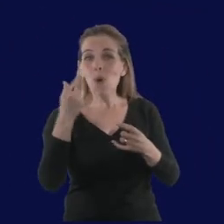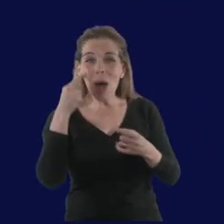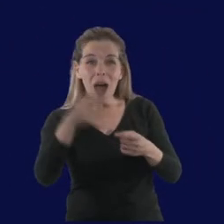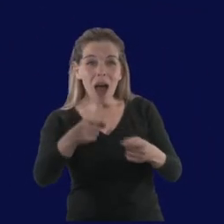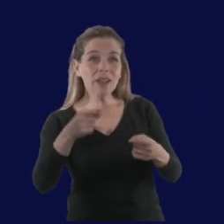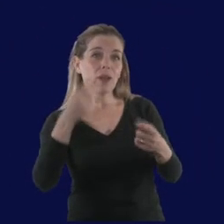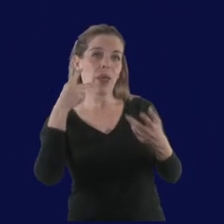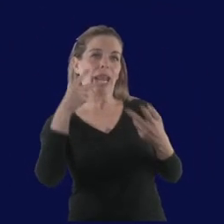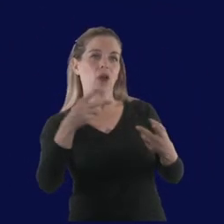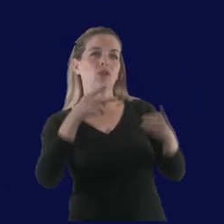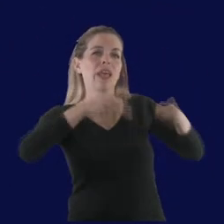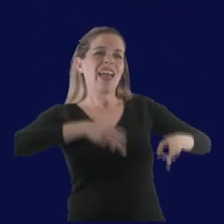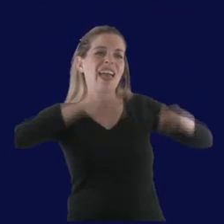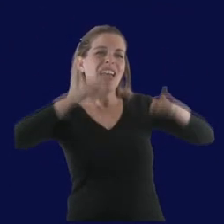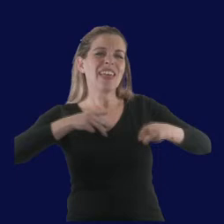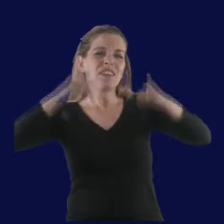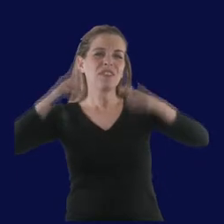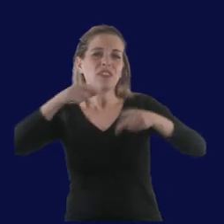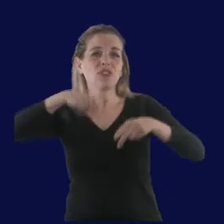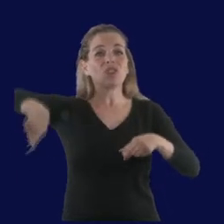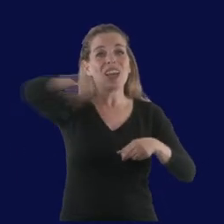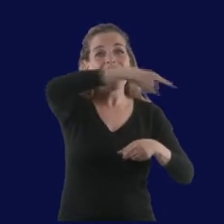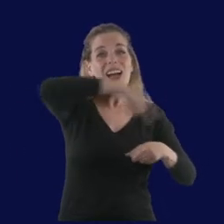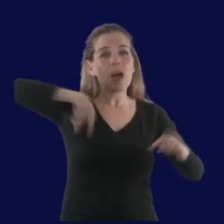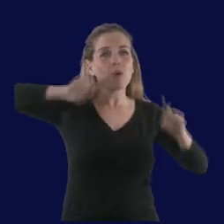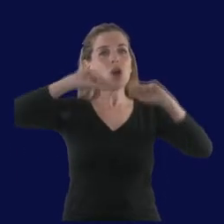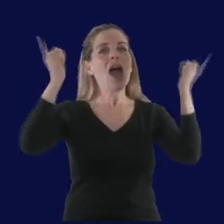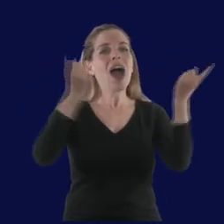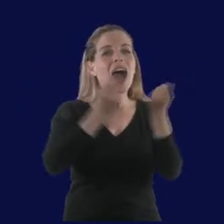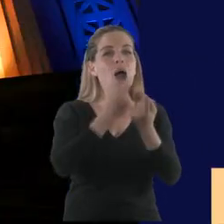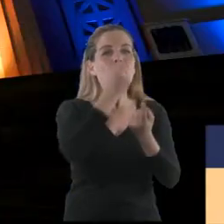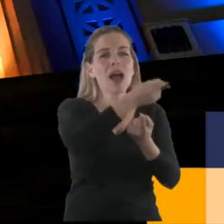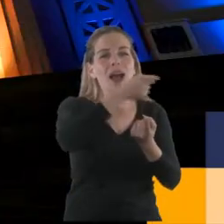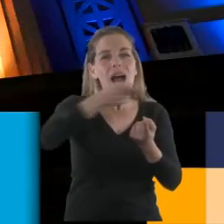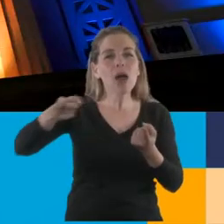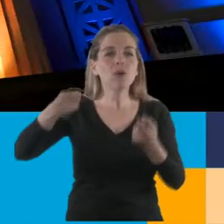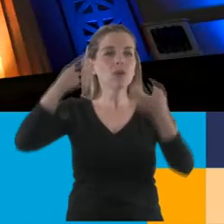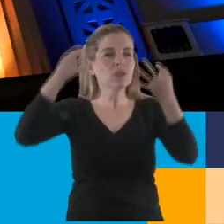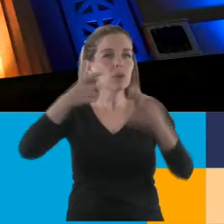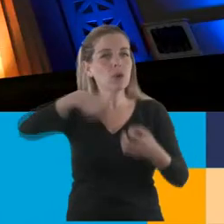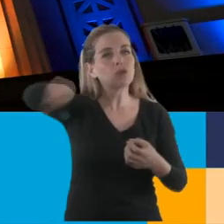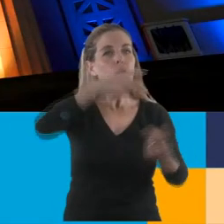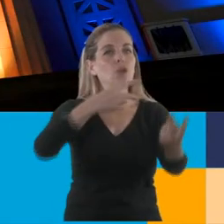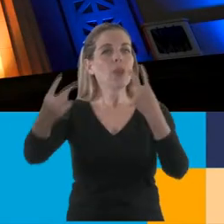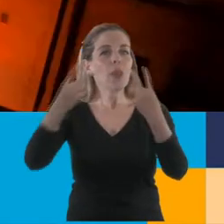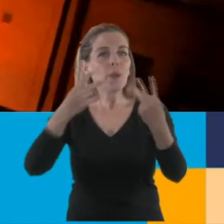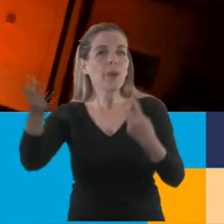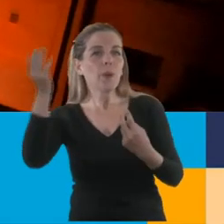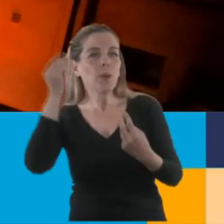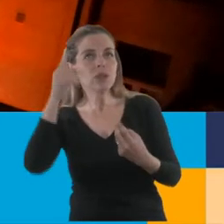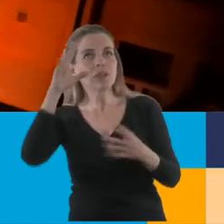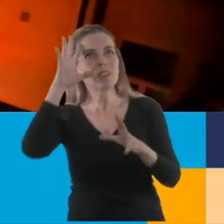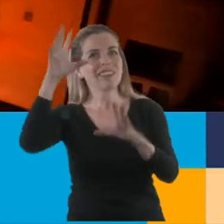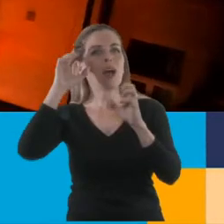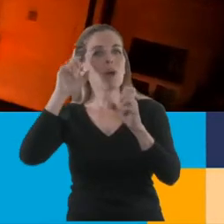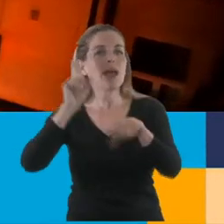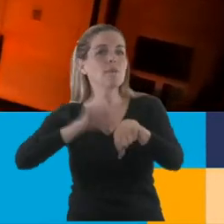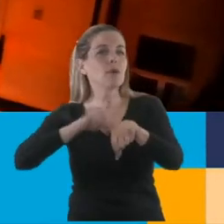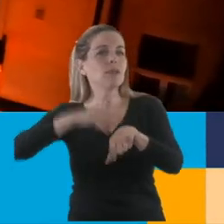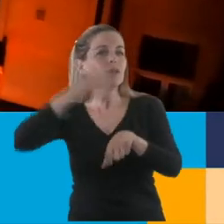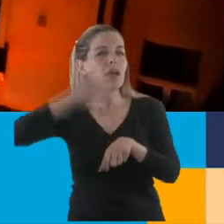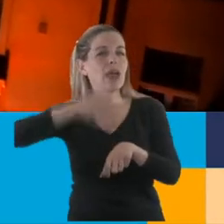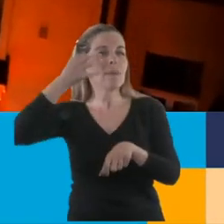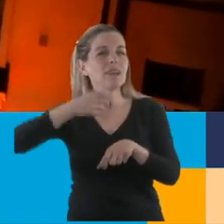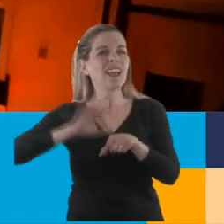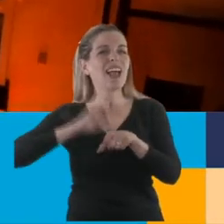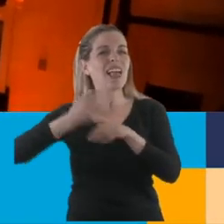edificios, de estos pasillos, de estas aulas. Imagino que todos deben estar recordando algunas conversaciones, momentos en su